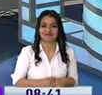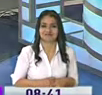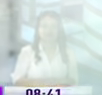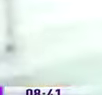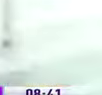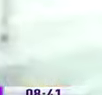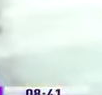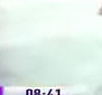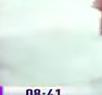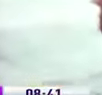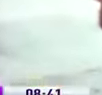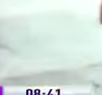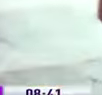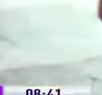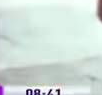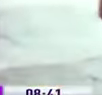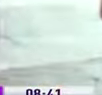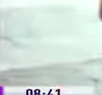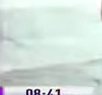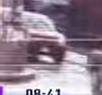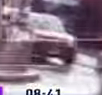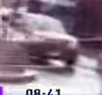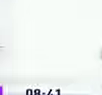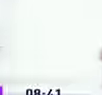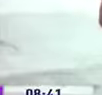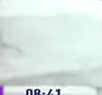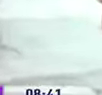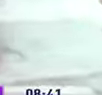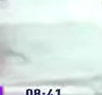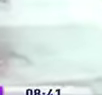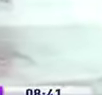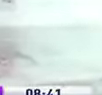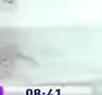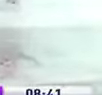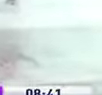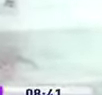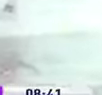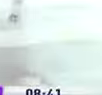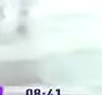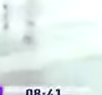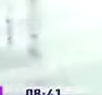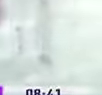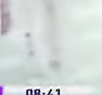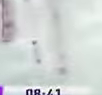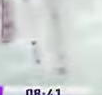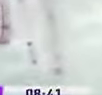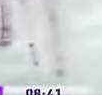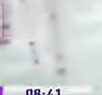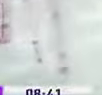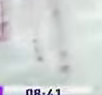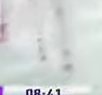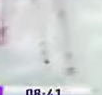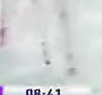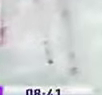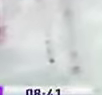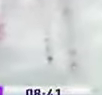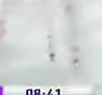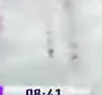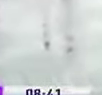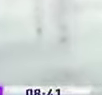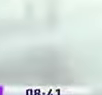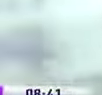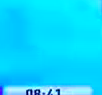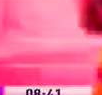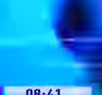Atento a mi switcher, me copia, atento a mi switcher, me copia. Pesquisa, semáforo y paso cebra de la parada a la Magdalena. Papeles todo el mundo